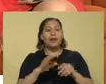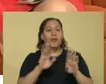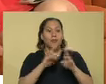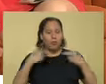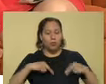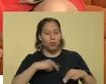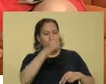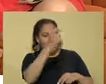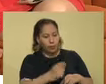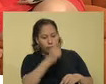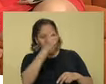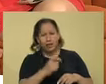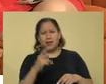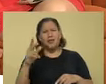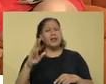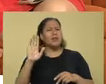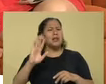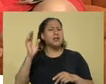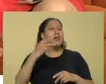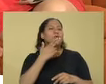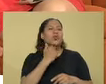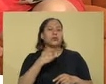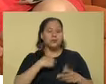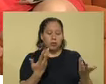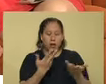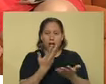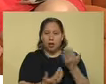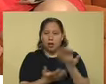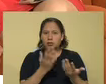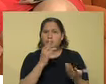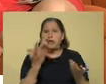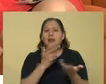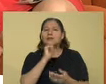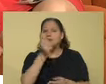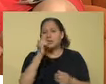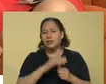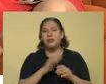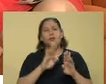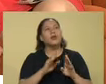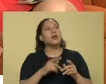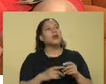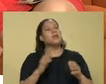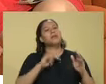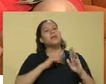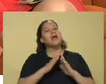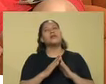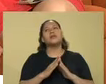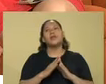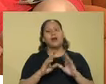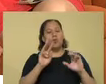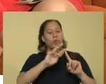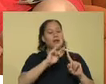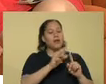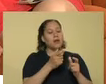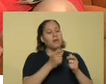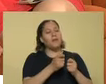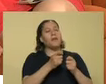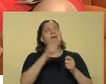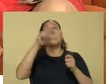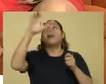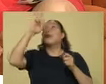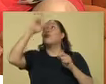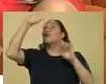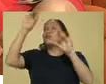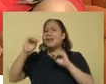nos secadoras de ropa. Inútiles, yo creo. ¿No? Muy inútiles. Puedes controlar los apagadores de tu casa también a través de Wi-Fi. Ay, no.